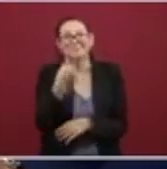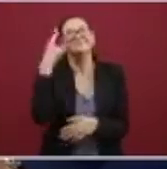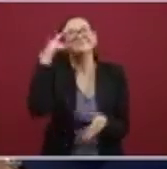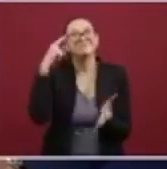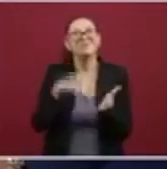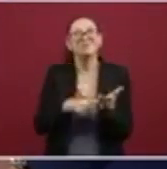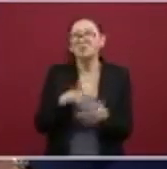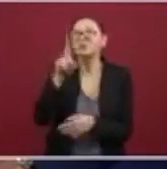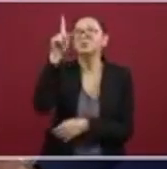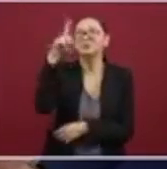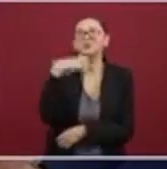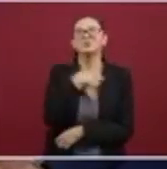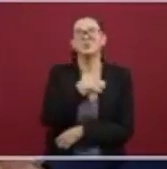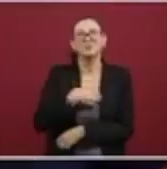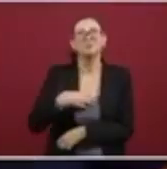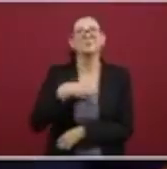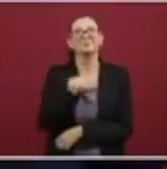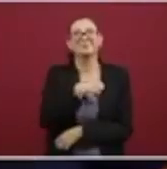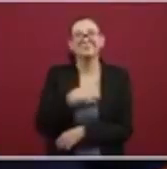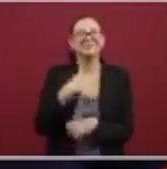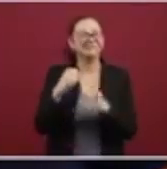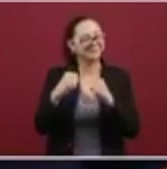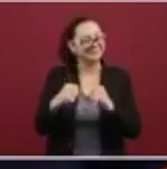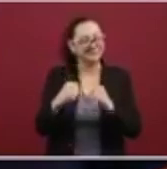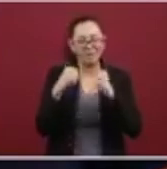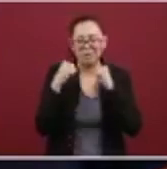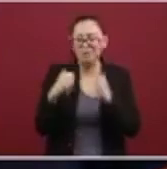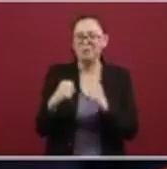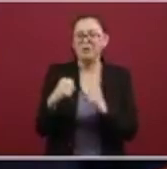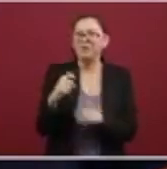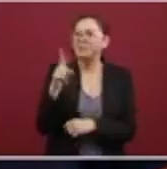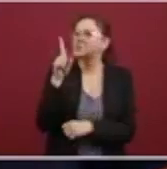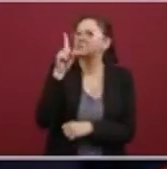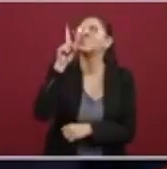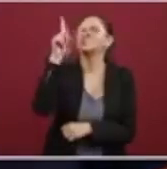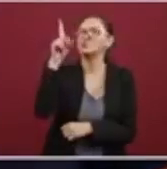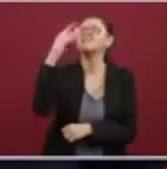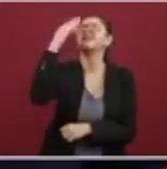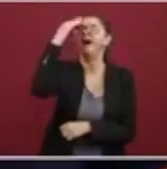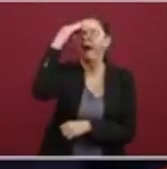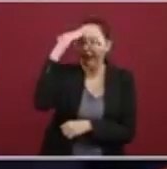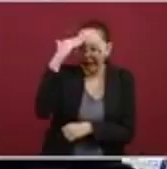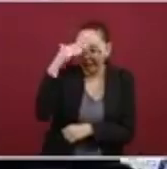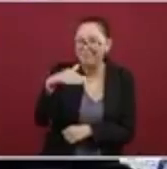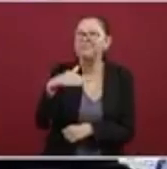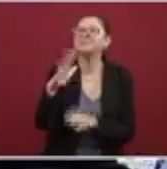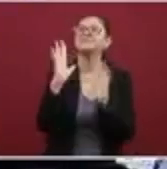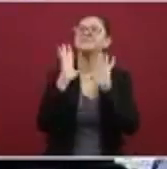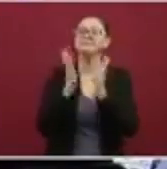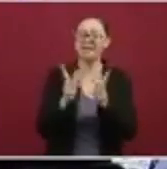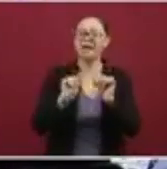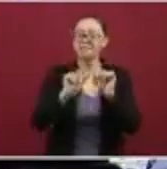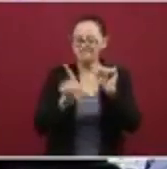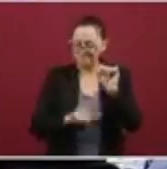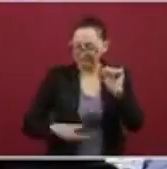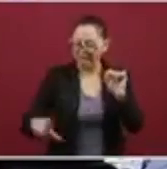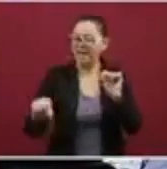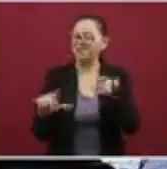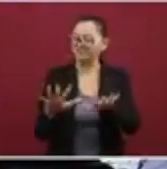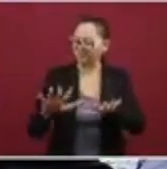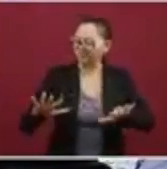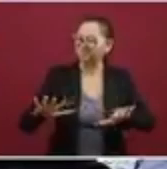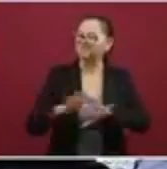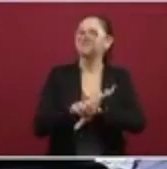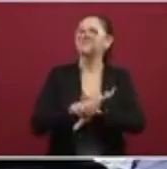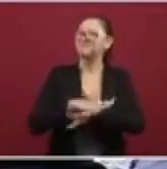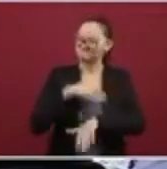contenta, has de estar sintiendo que México ha cambiado mucho, que México